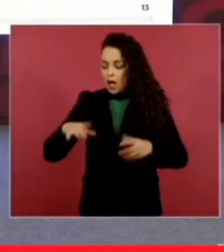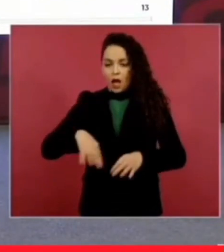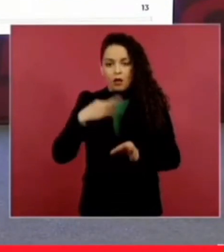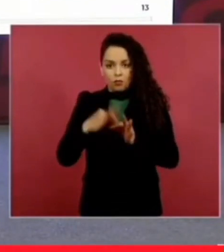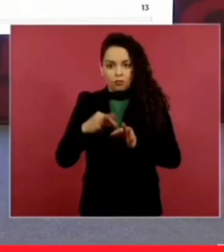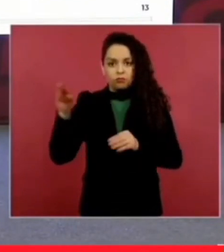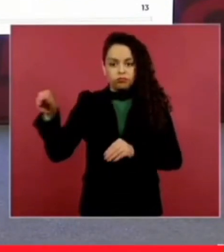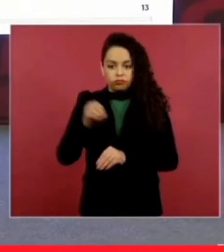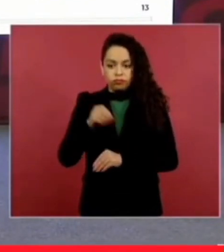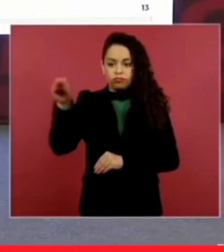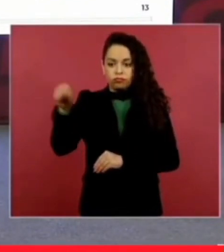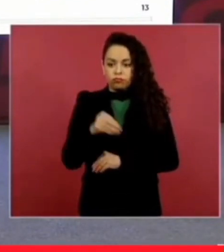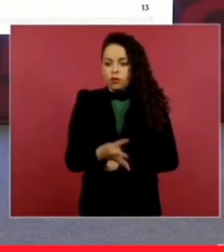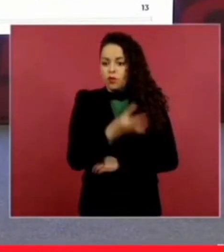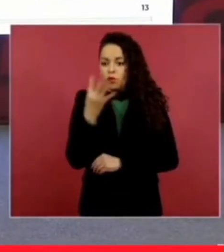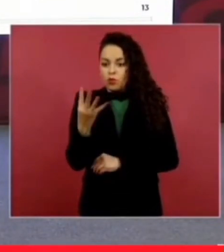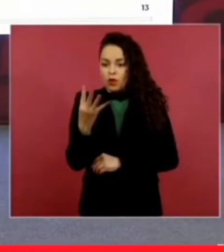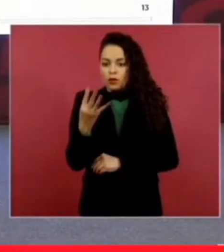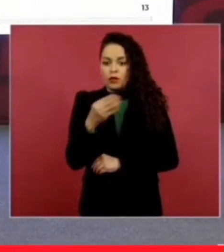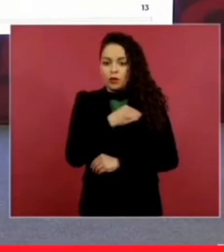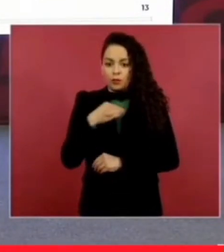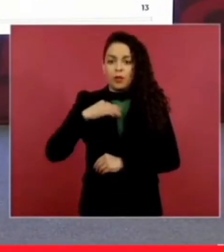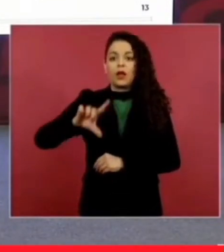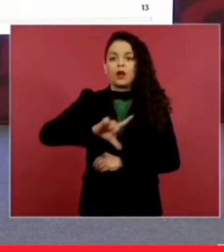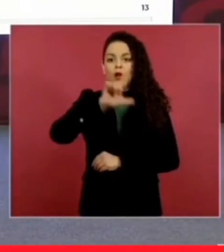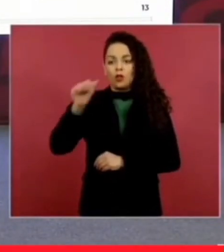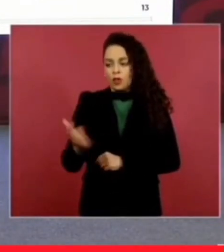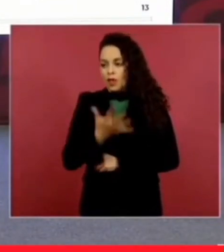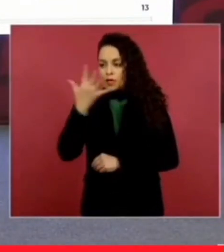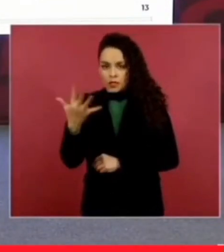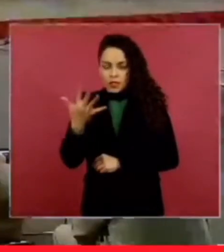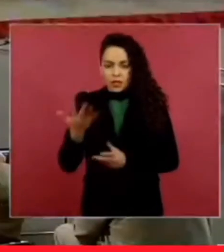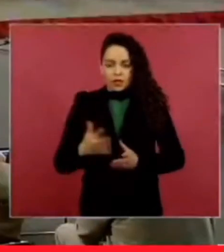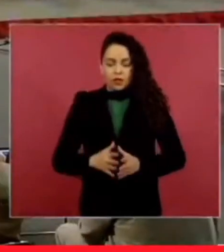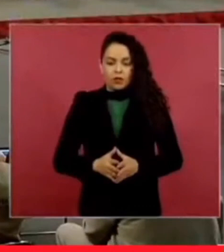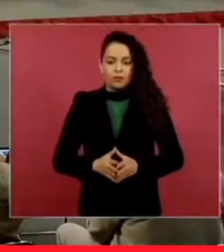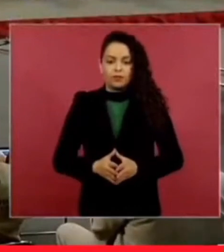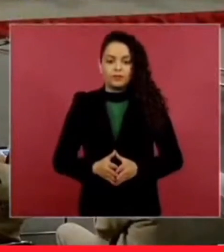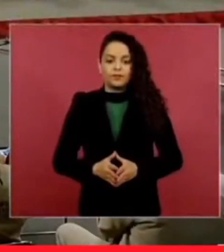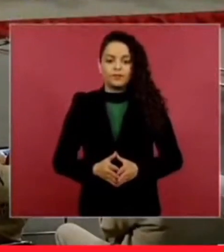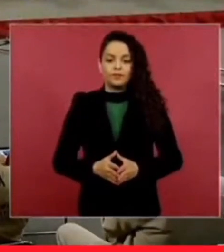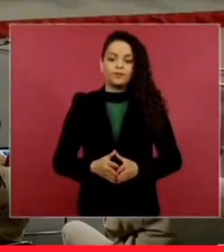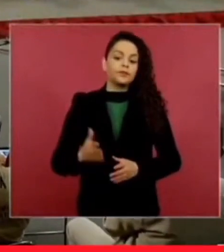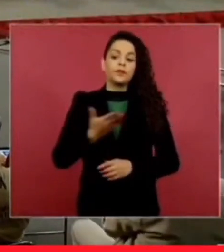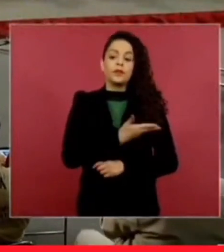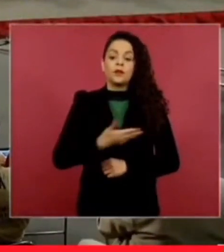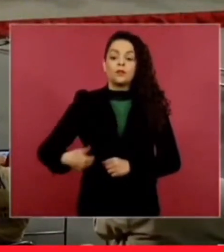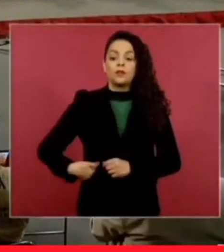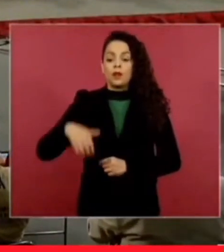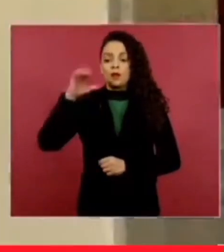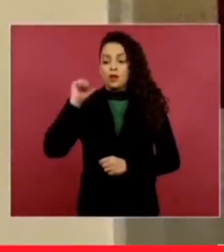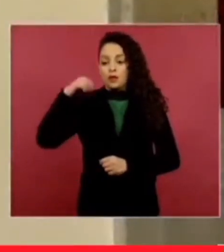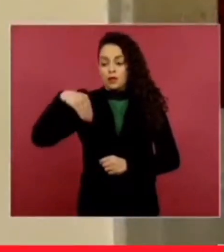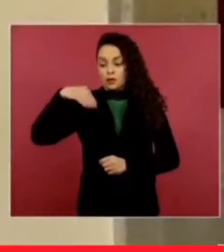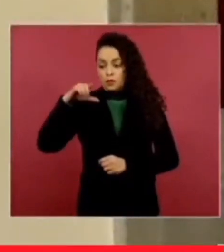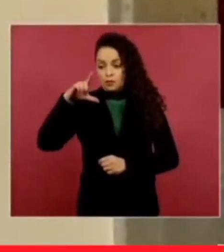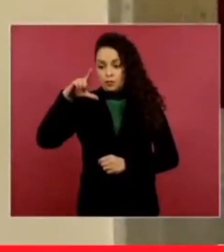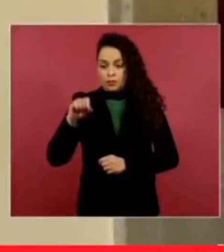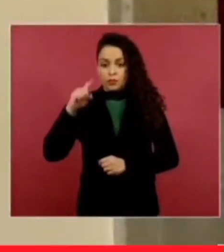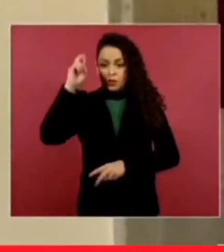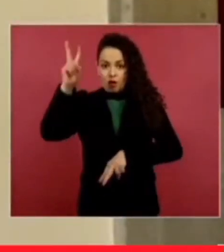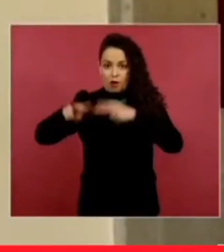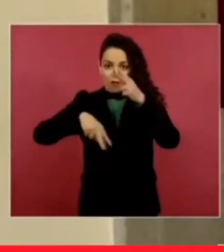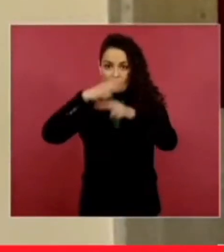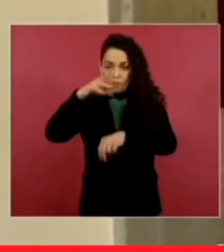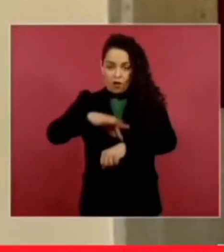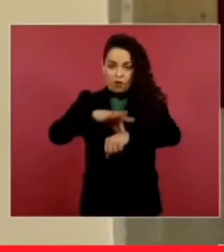después hay una presentación por parte del presidente, el licenciado Andrés Manuel López Obrador, directamente en territorio, en el